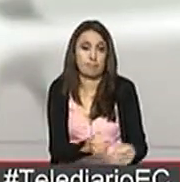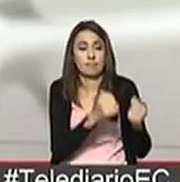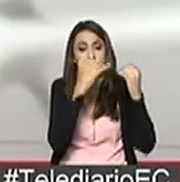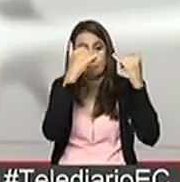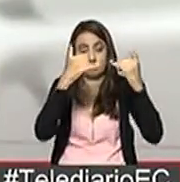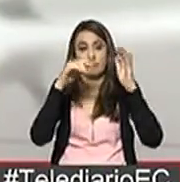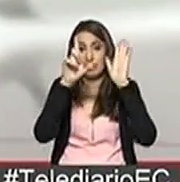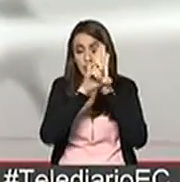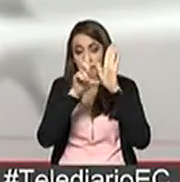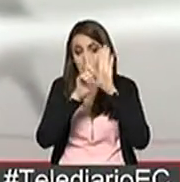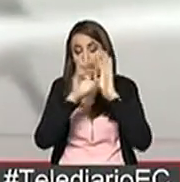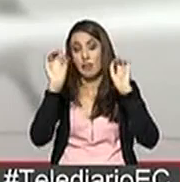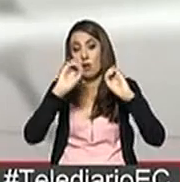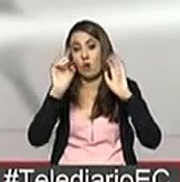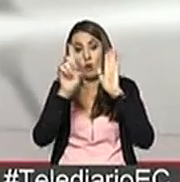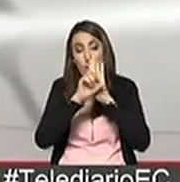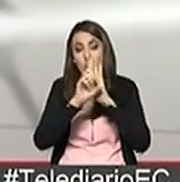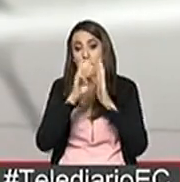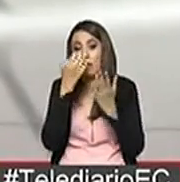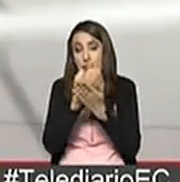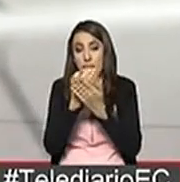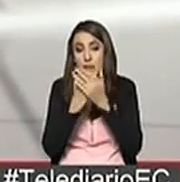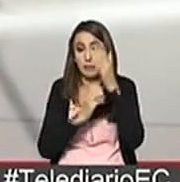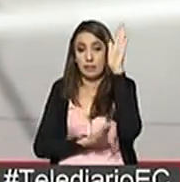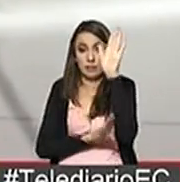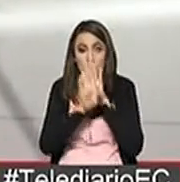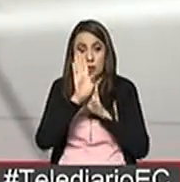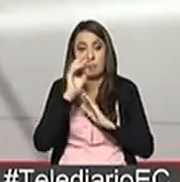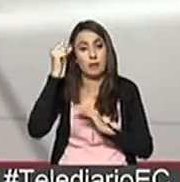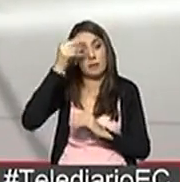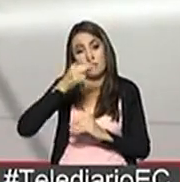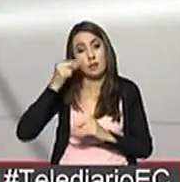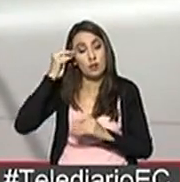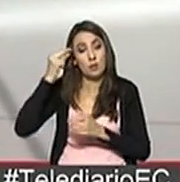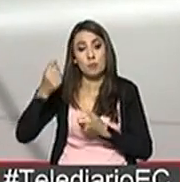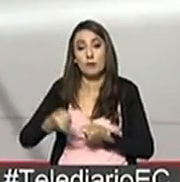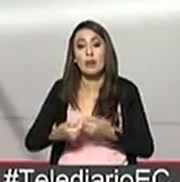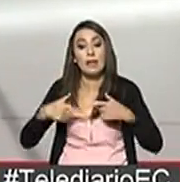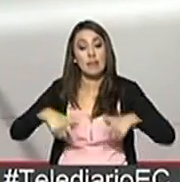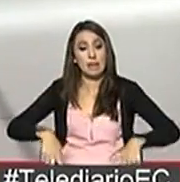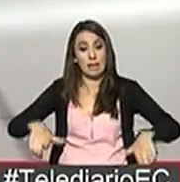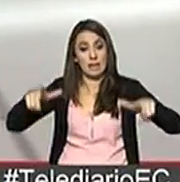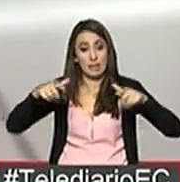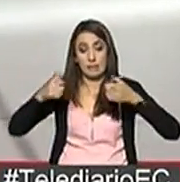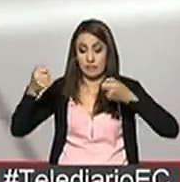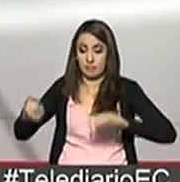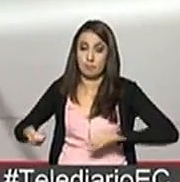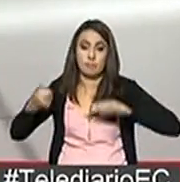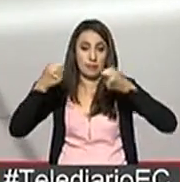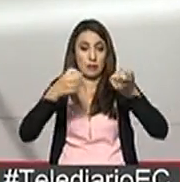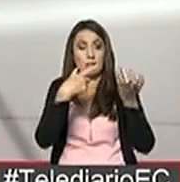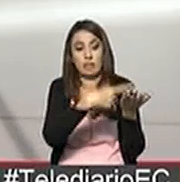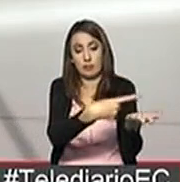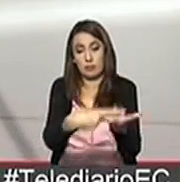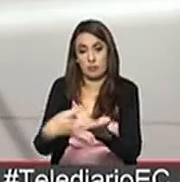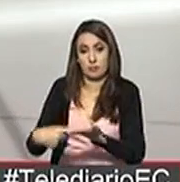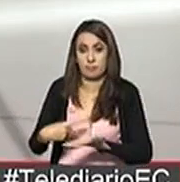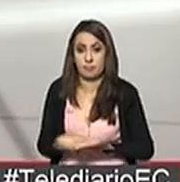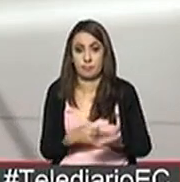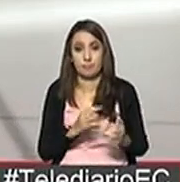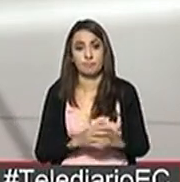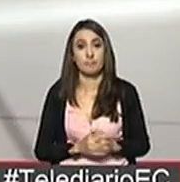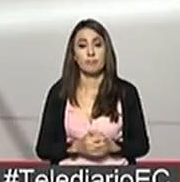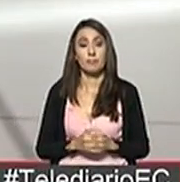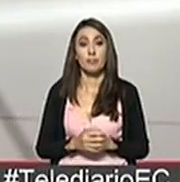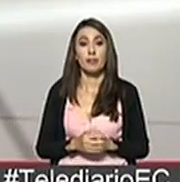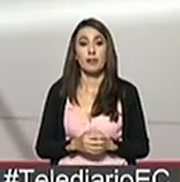en la ley o en la propuesta de ley de crecimiento económico planteada por el Poder Ejecutivo y que actualmente se está tramitando en la Asamblea